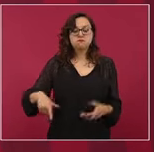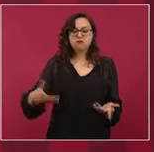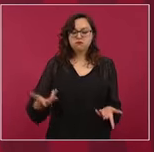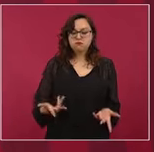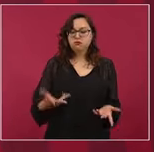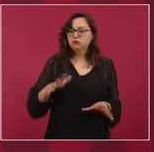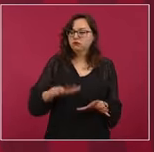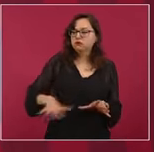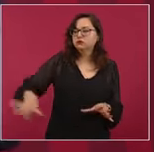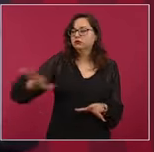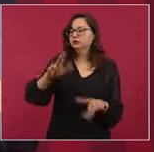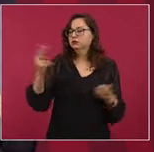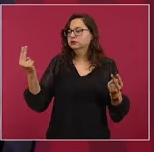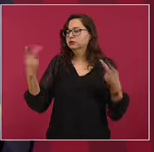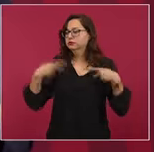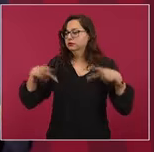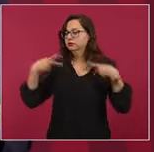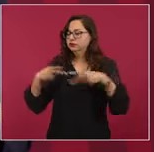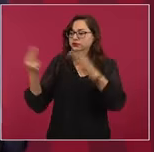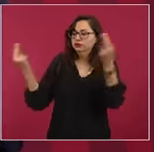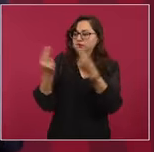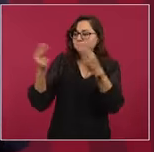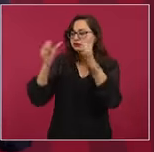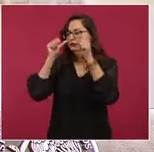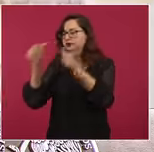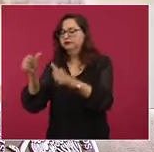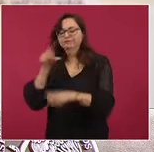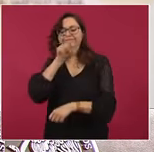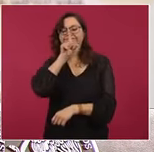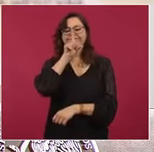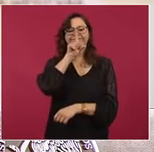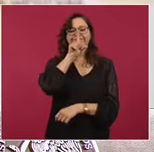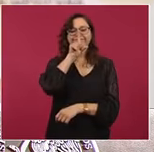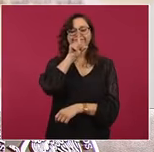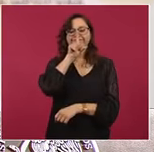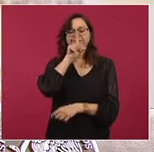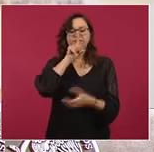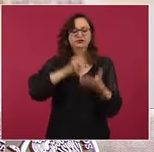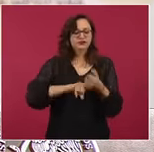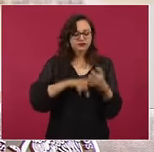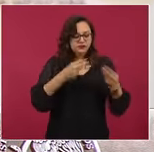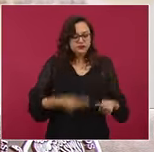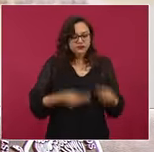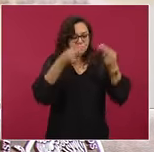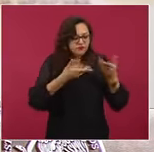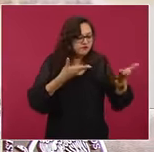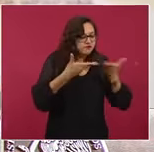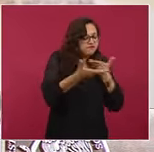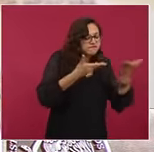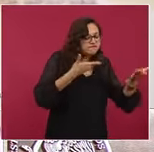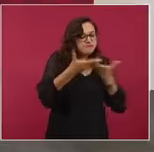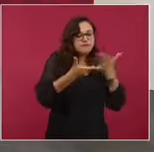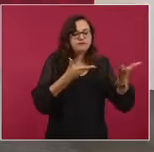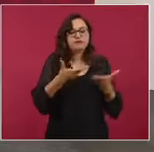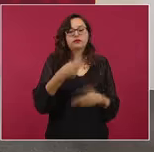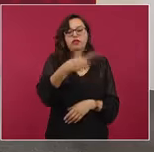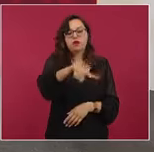atendiendo las necesidades de la gente. El gobierno era como una oficina de negocios al